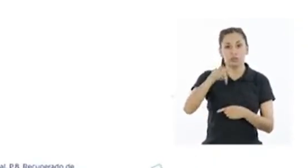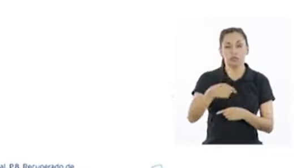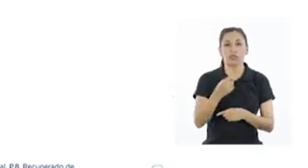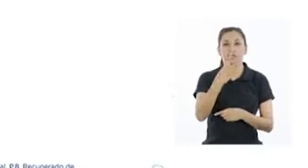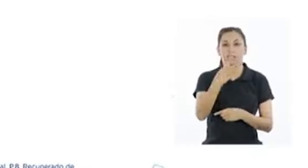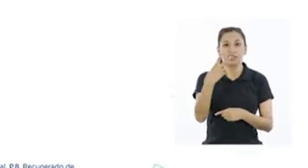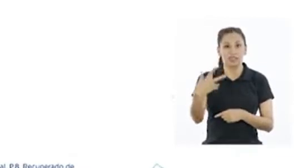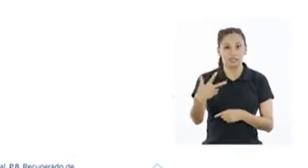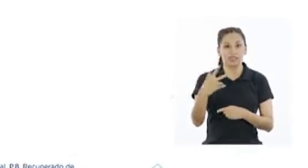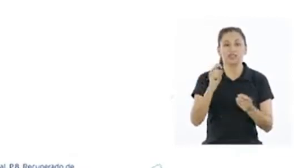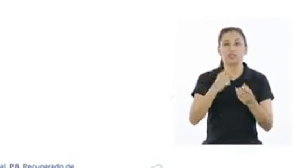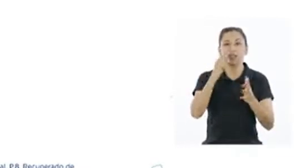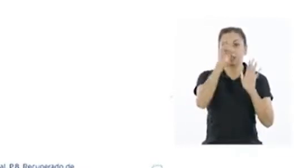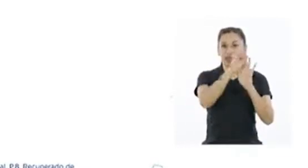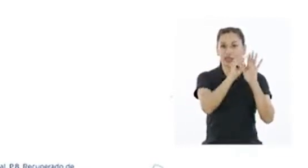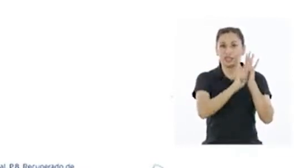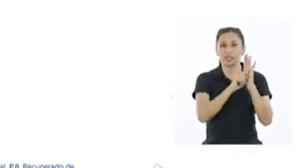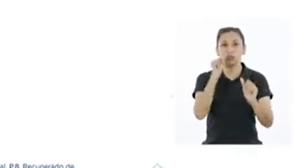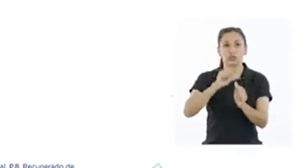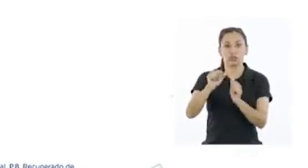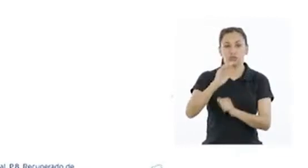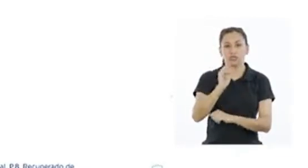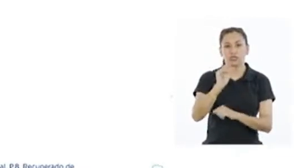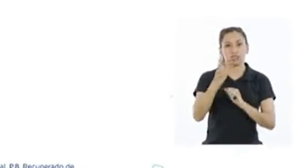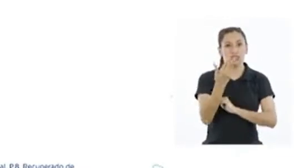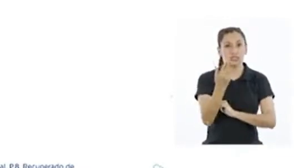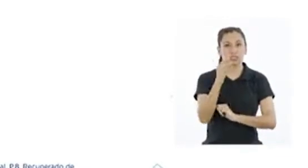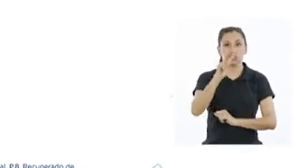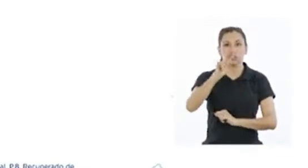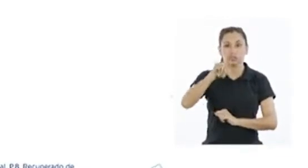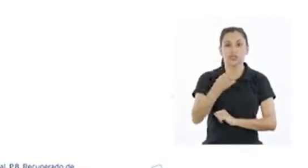2019-2023, aprobado por Decreto Supremo número